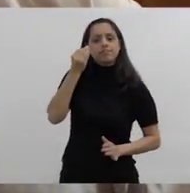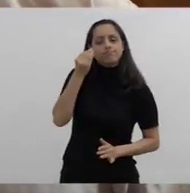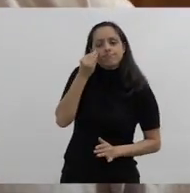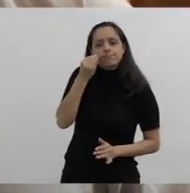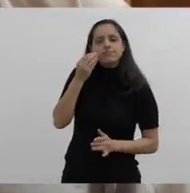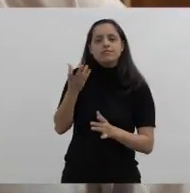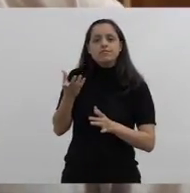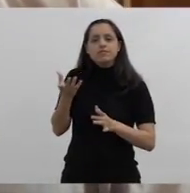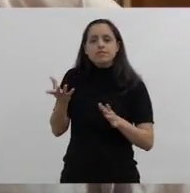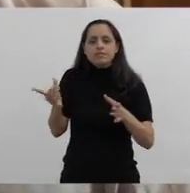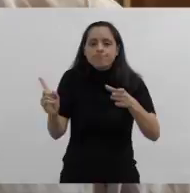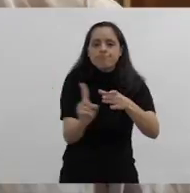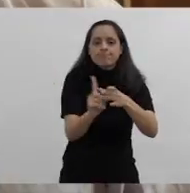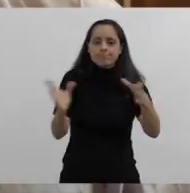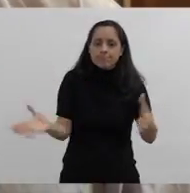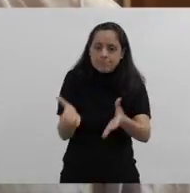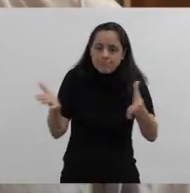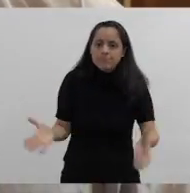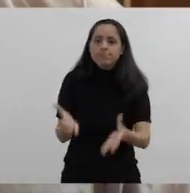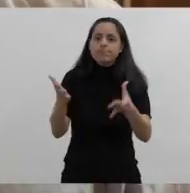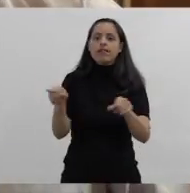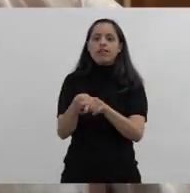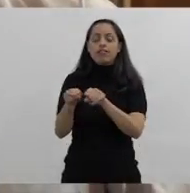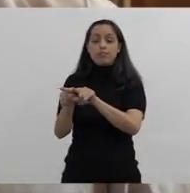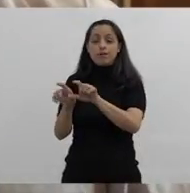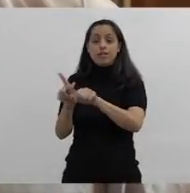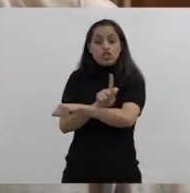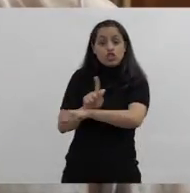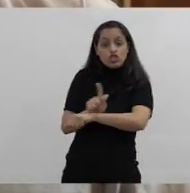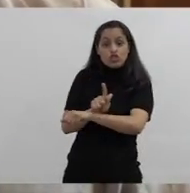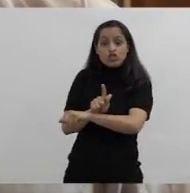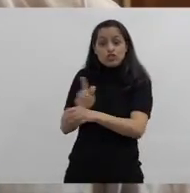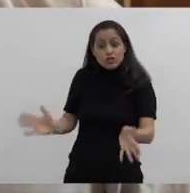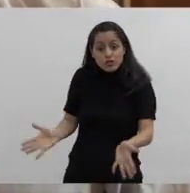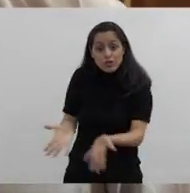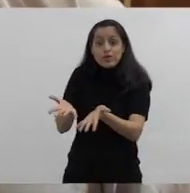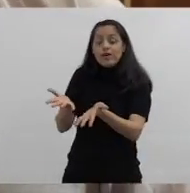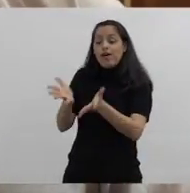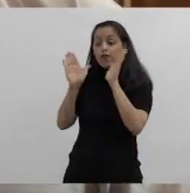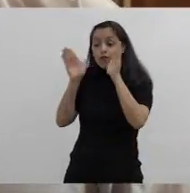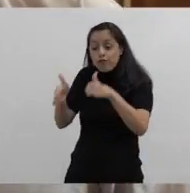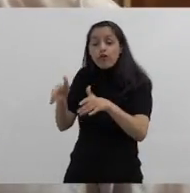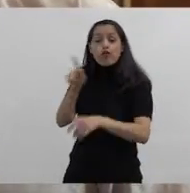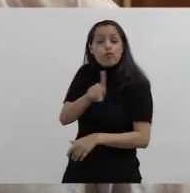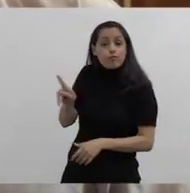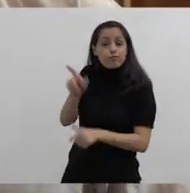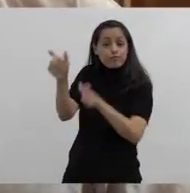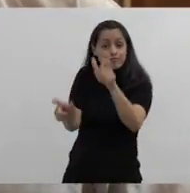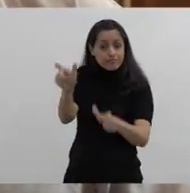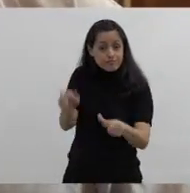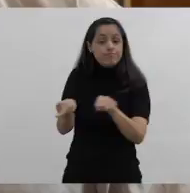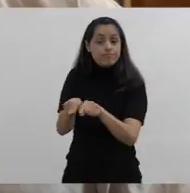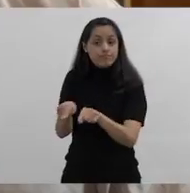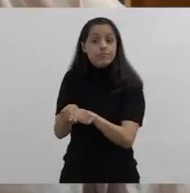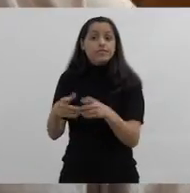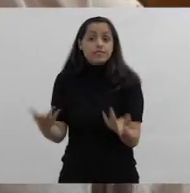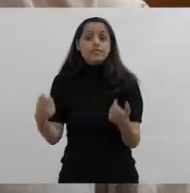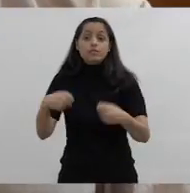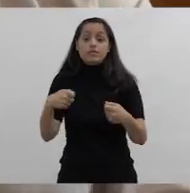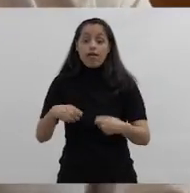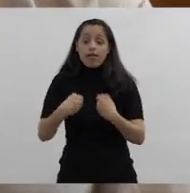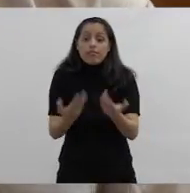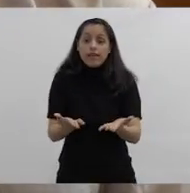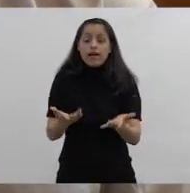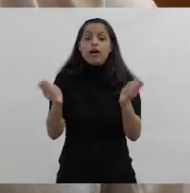maestra integradora, un asistente celador, un acompañante personal no docente. Lo que se hace es ver